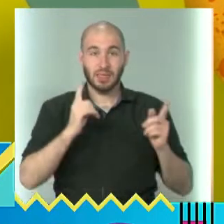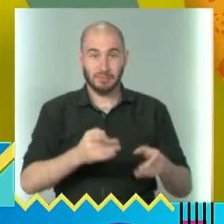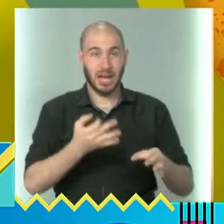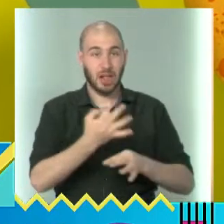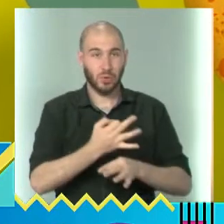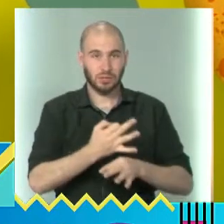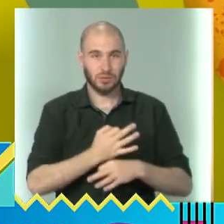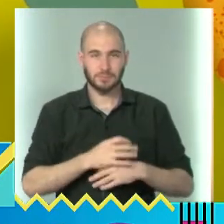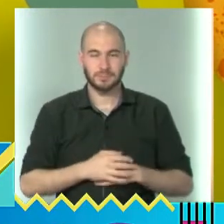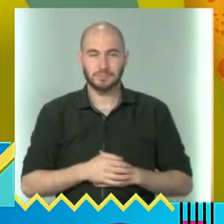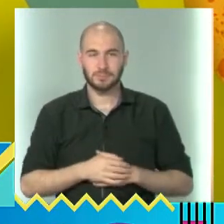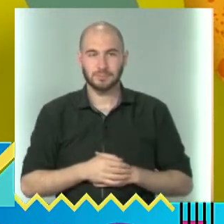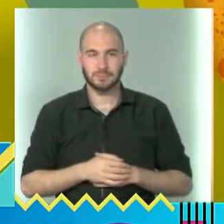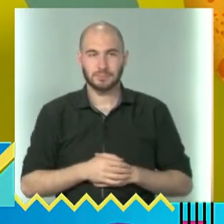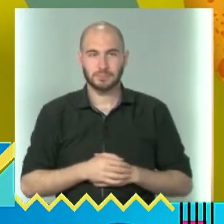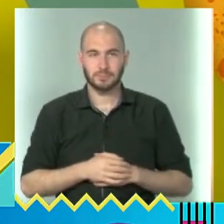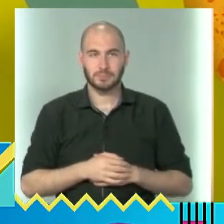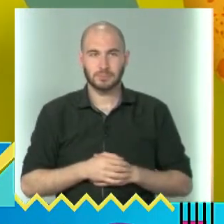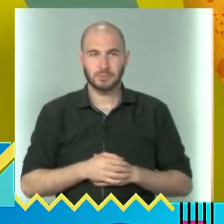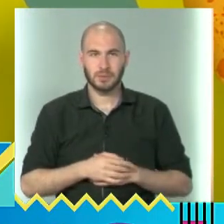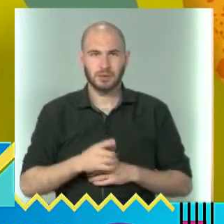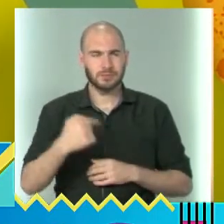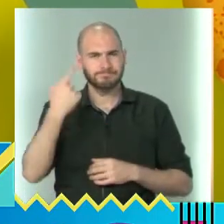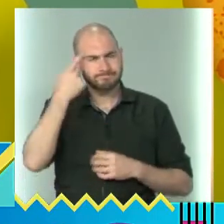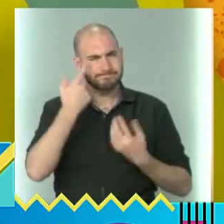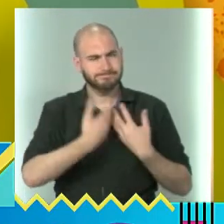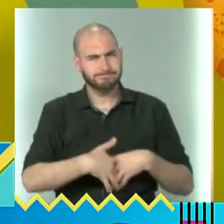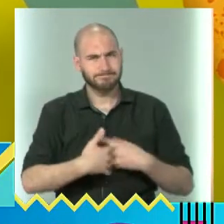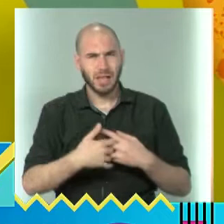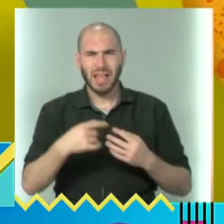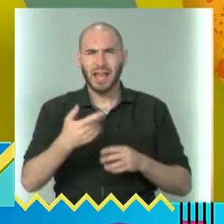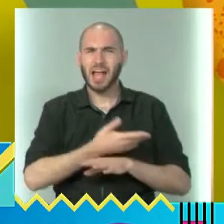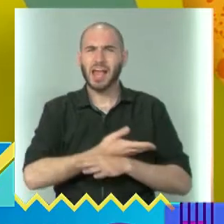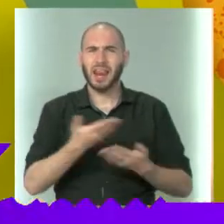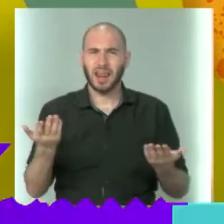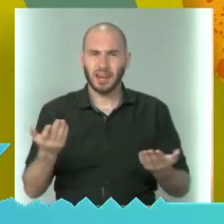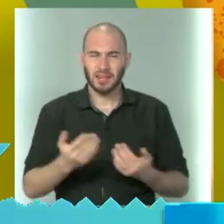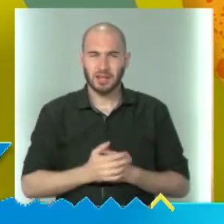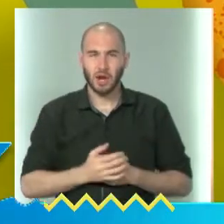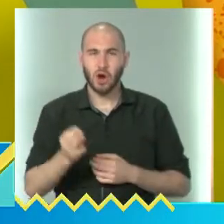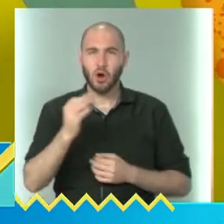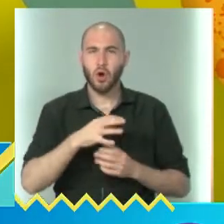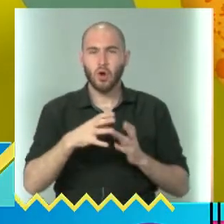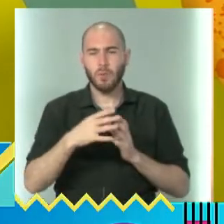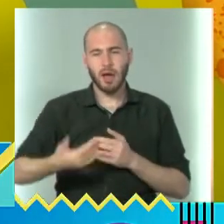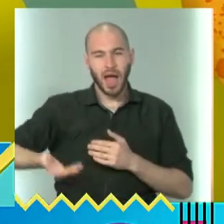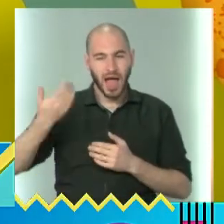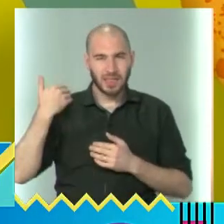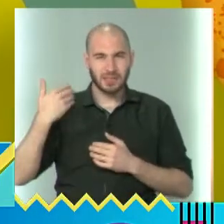educación, y no hemos pensado en lo que tradicionalmente o las generaciones